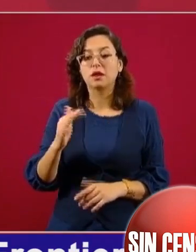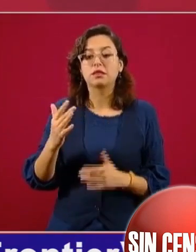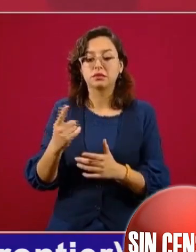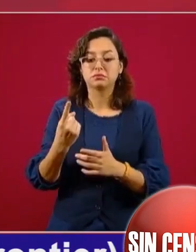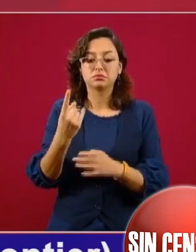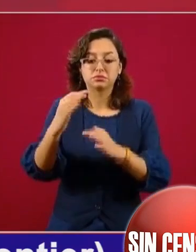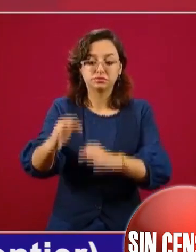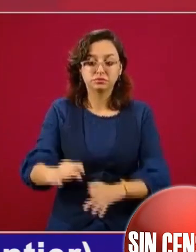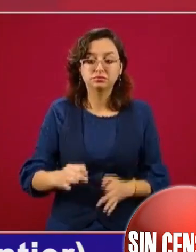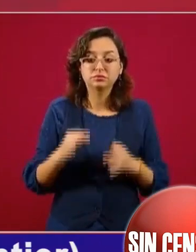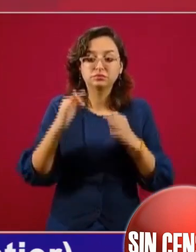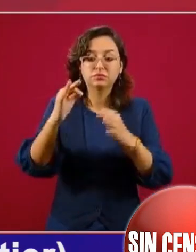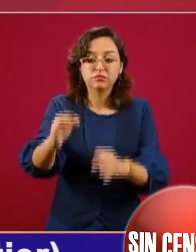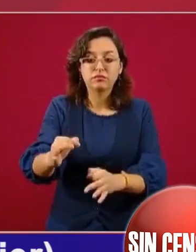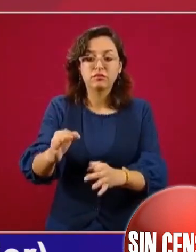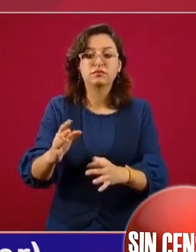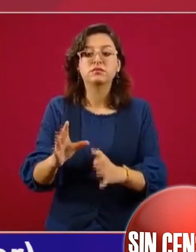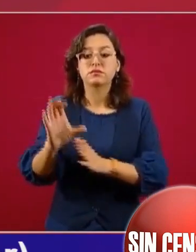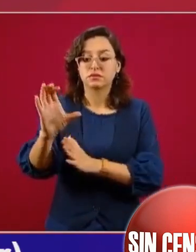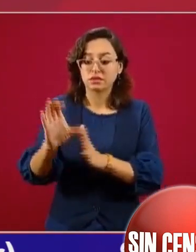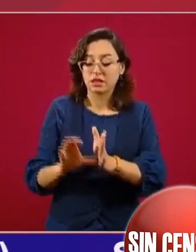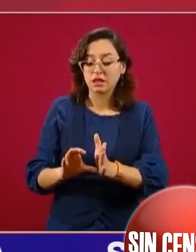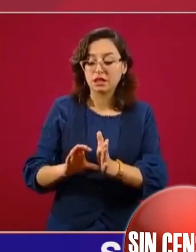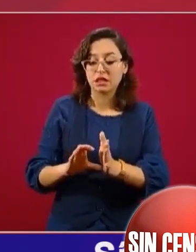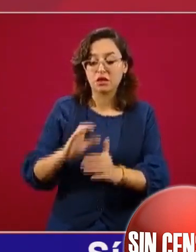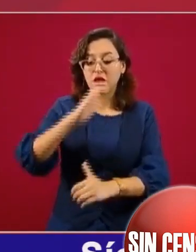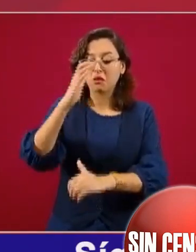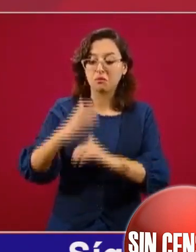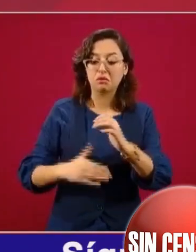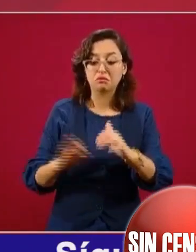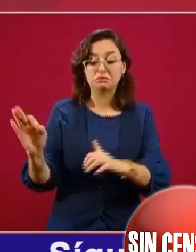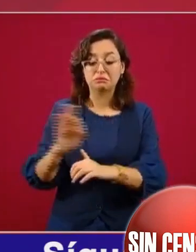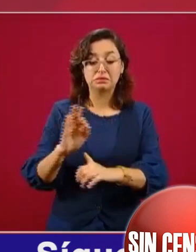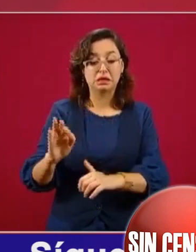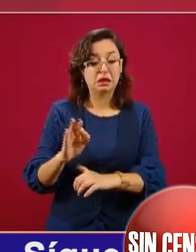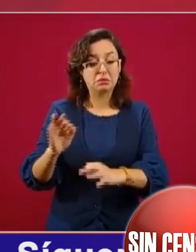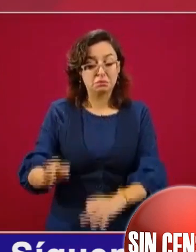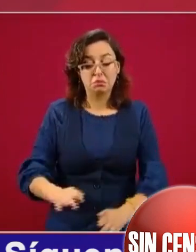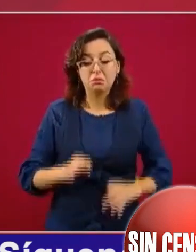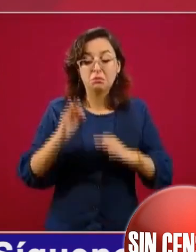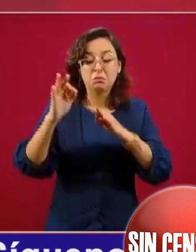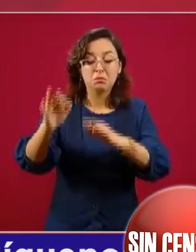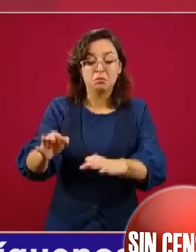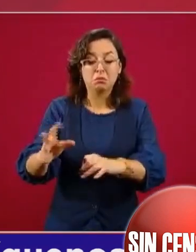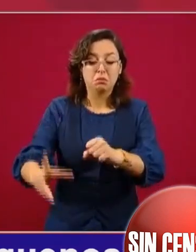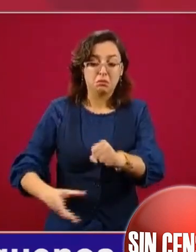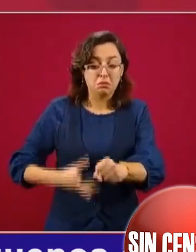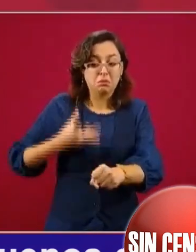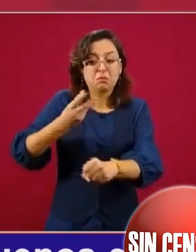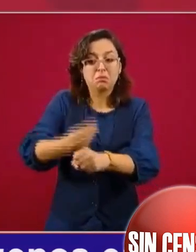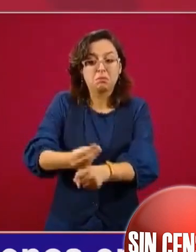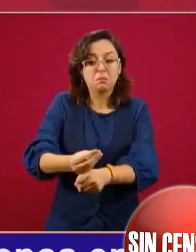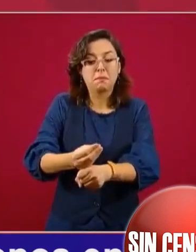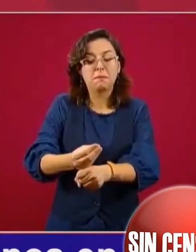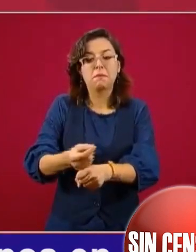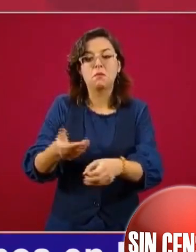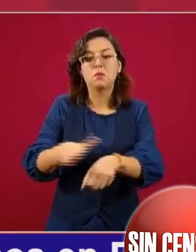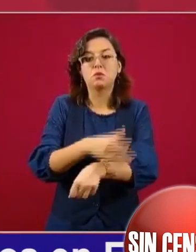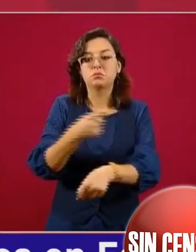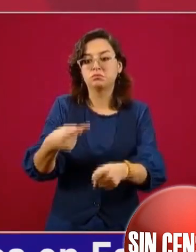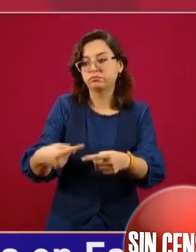ampliar luego del calendario, con la idea de que se repone